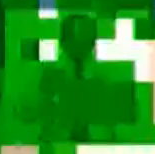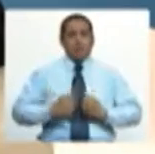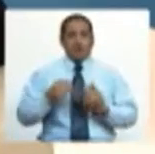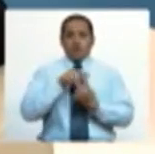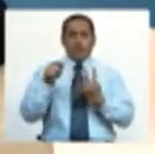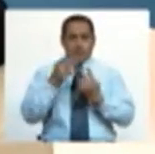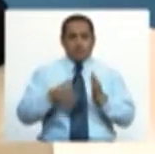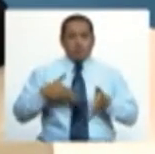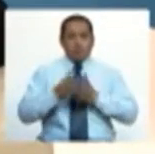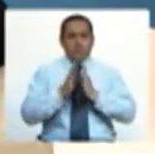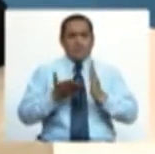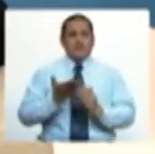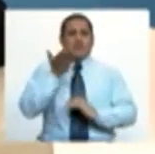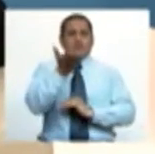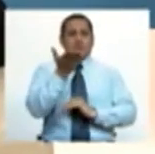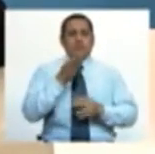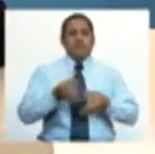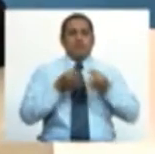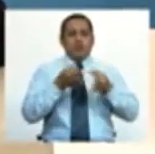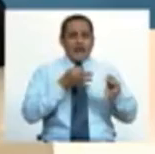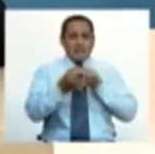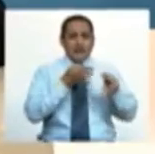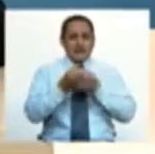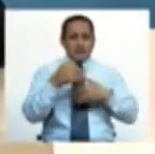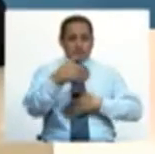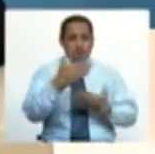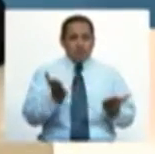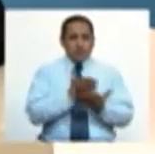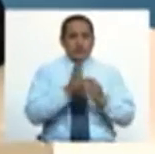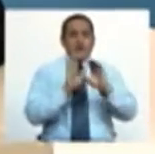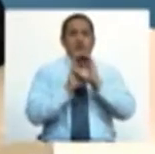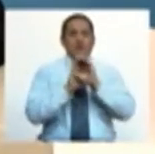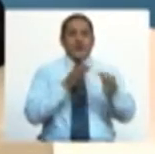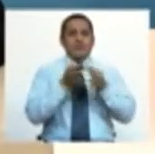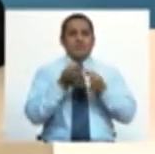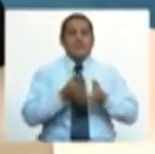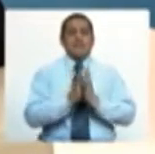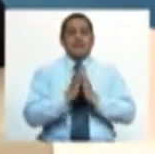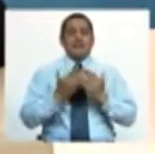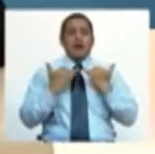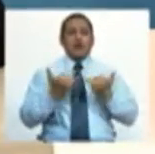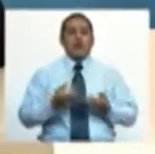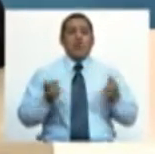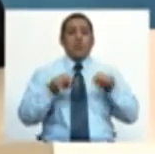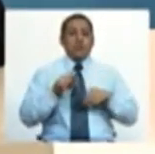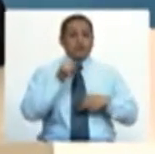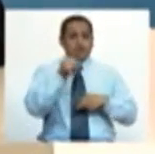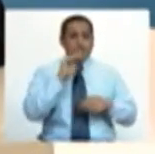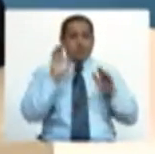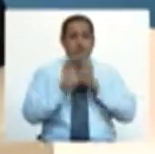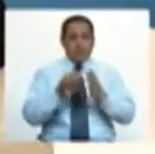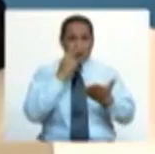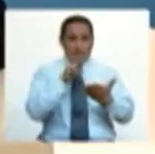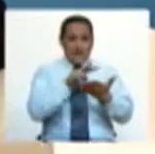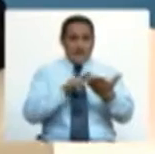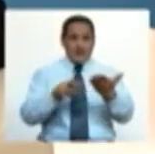tribunal es interpreta un artículo del Código Procesal Penal desde la Constitución. Lo que está diciendo es, cuando ustedes lean